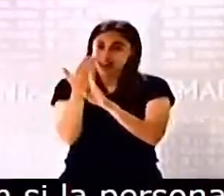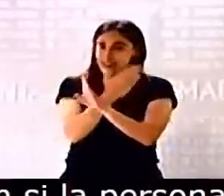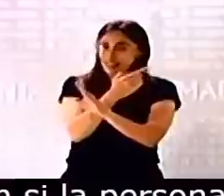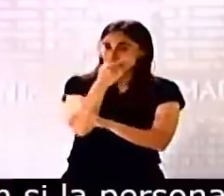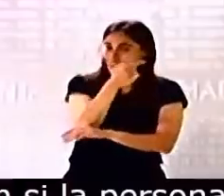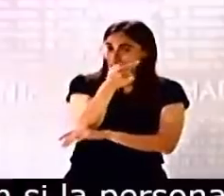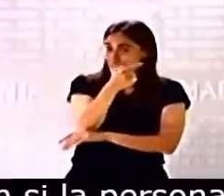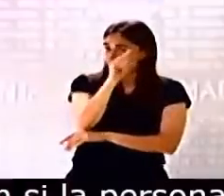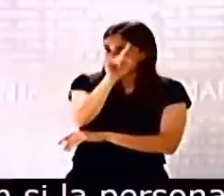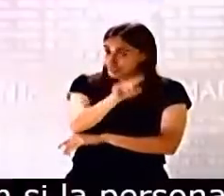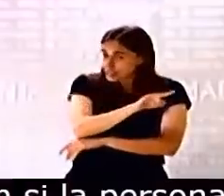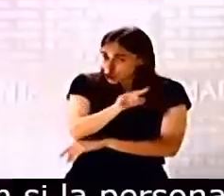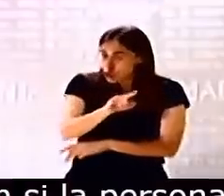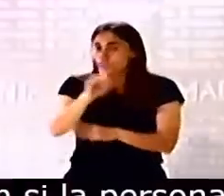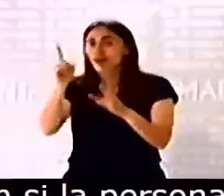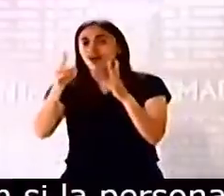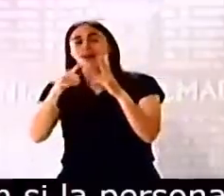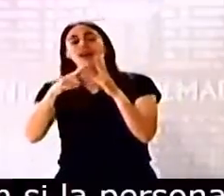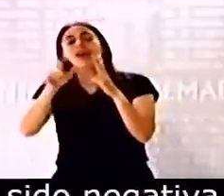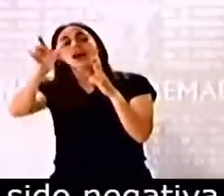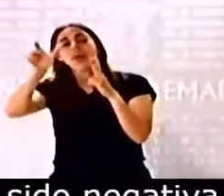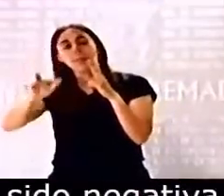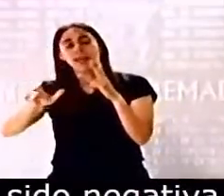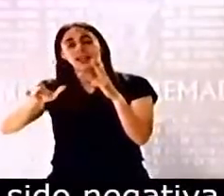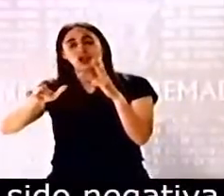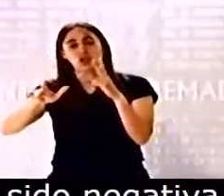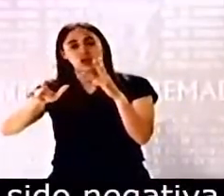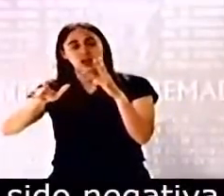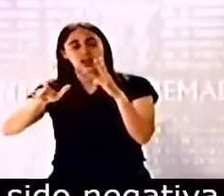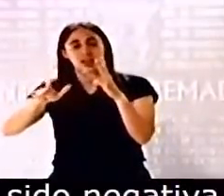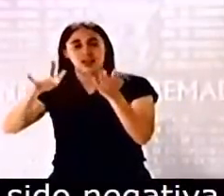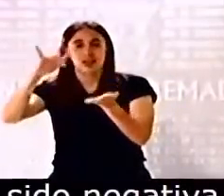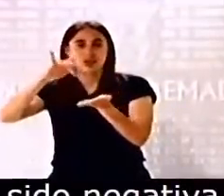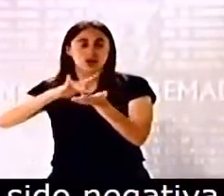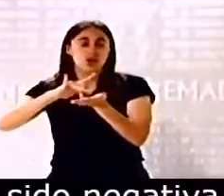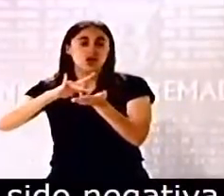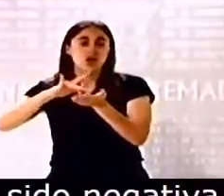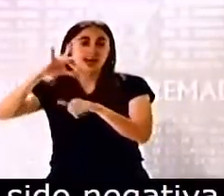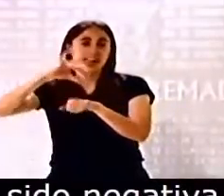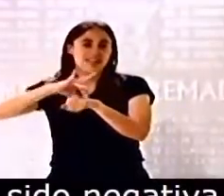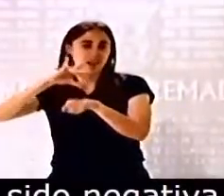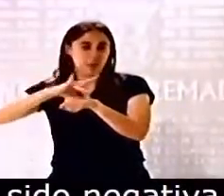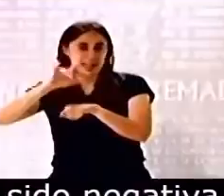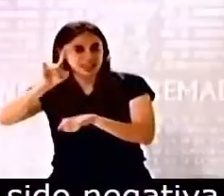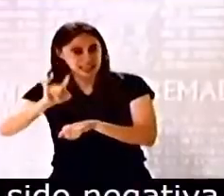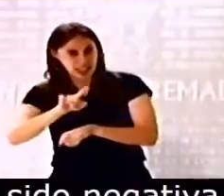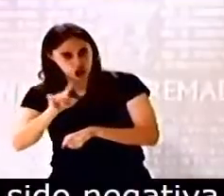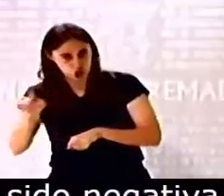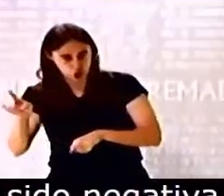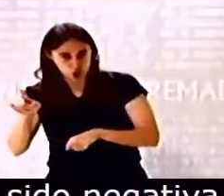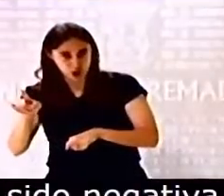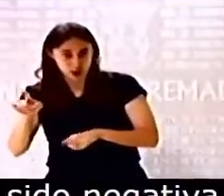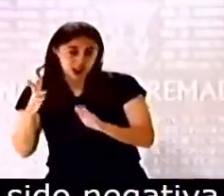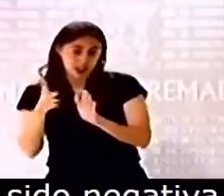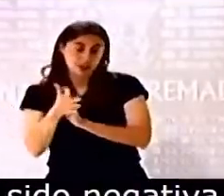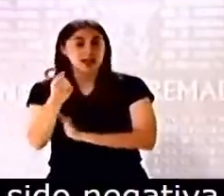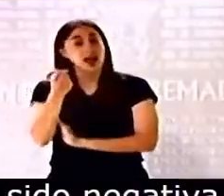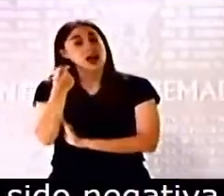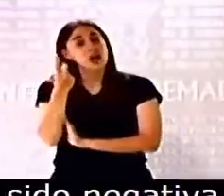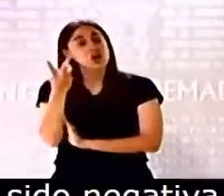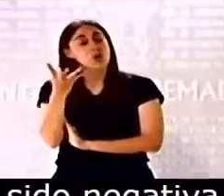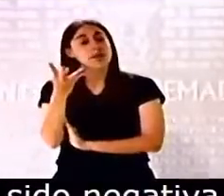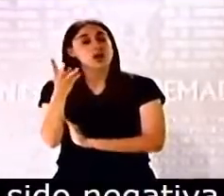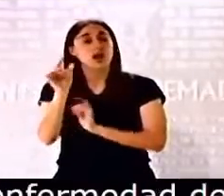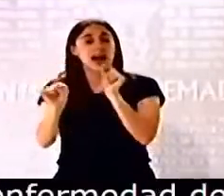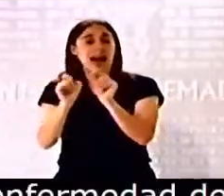si la persona ha pasado la enfermedad de la COVID-19 y mantiene las cifras de anticuerpos y